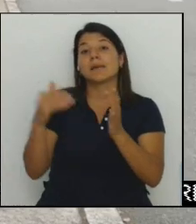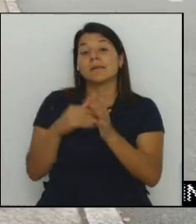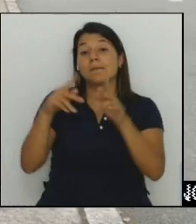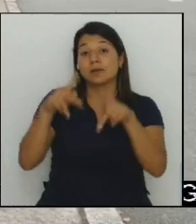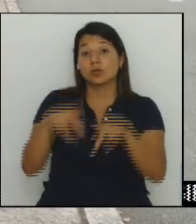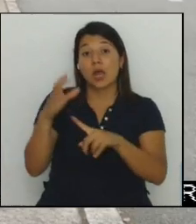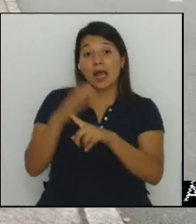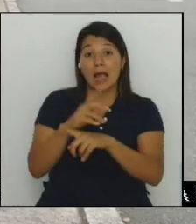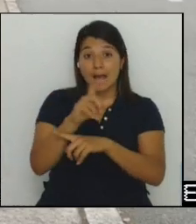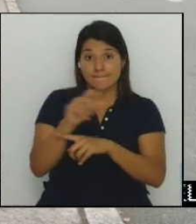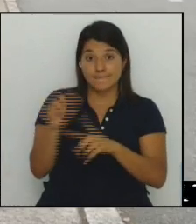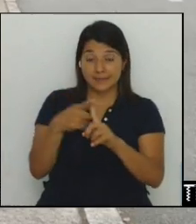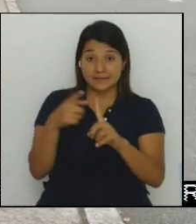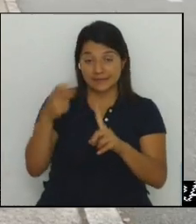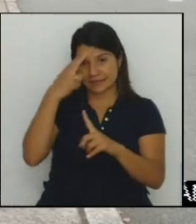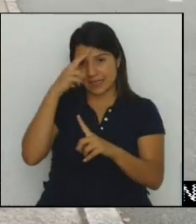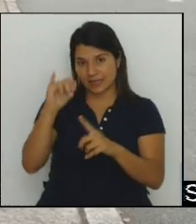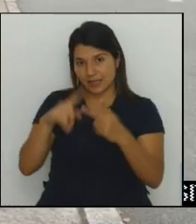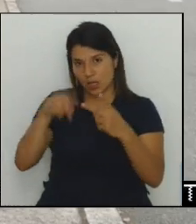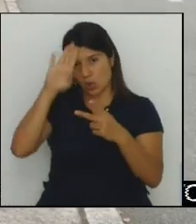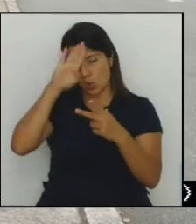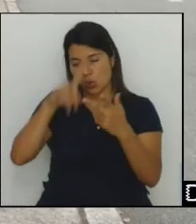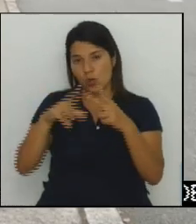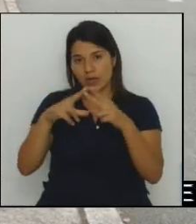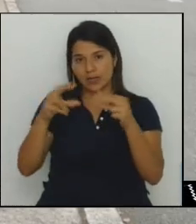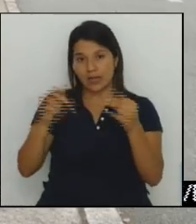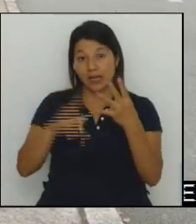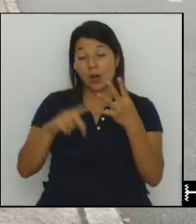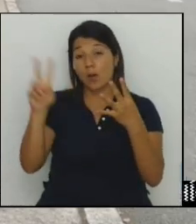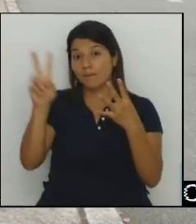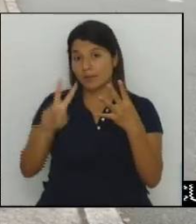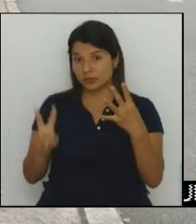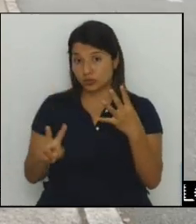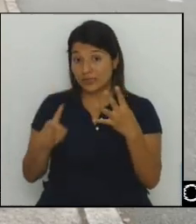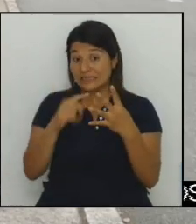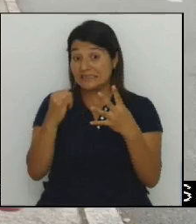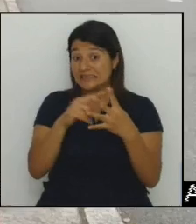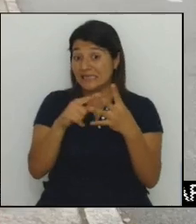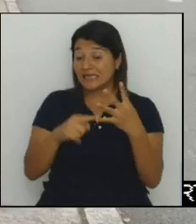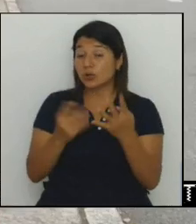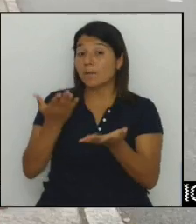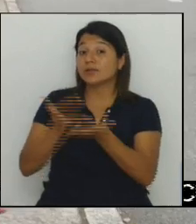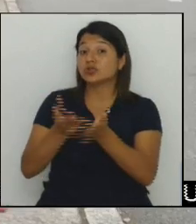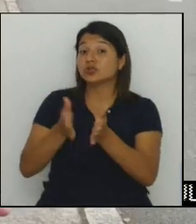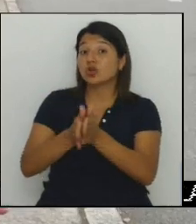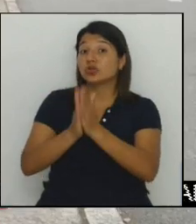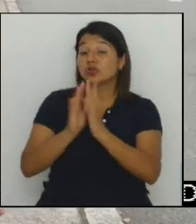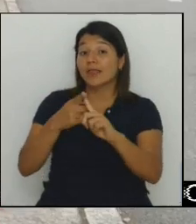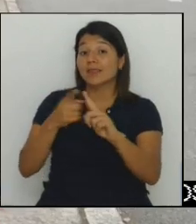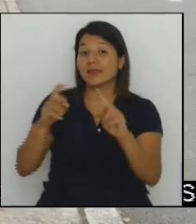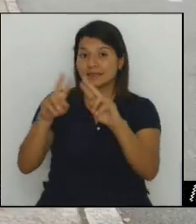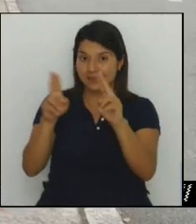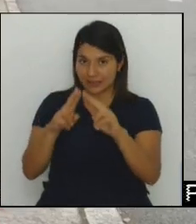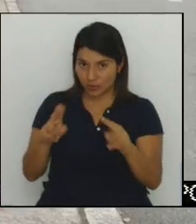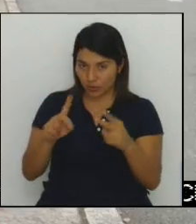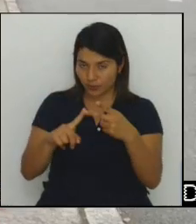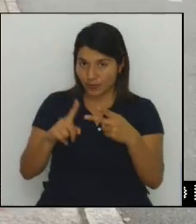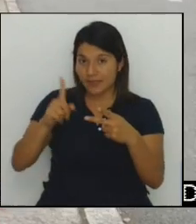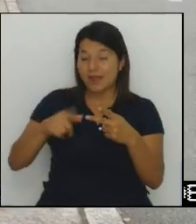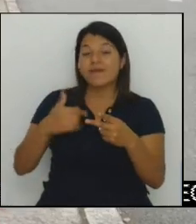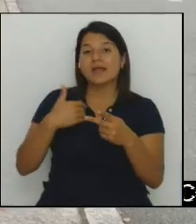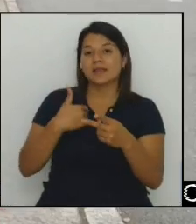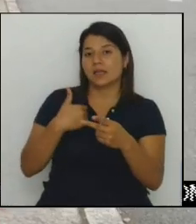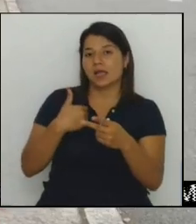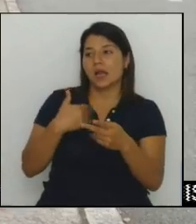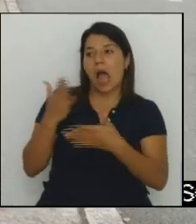Haití, Cuba, Nicaragua y Venezuela si presentan una solicitud en línea, cuentan con un patrocinador financiero y llegan por